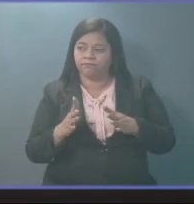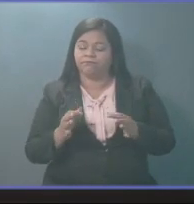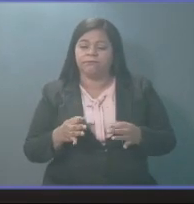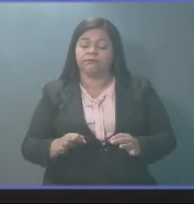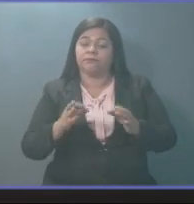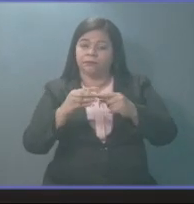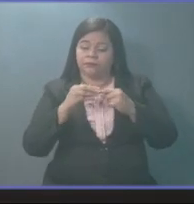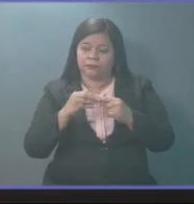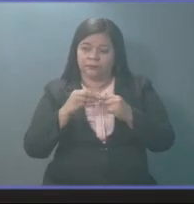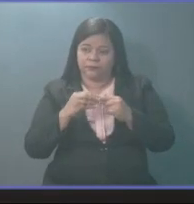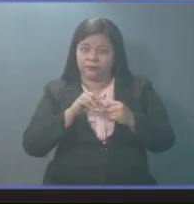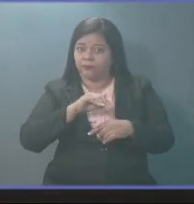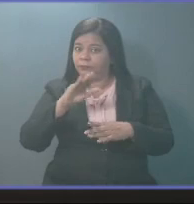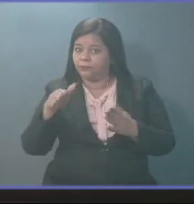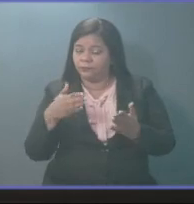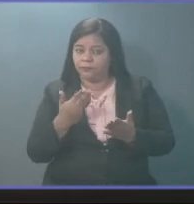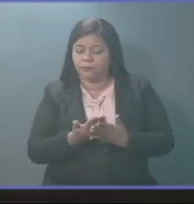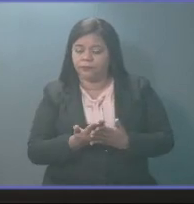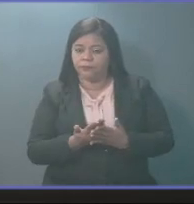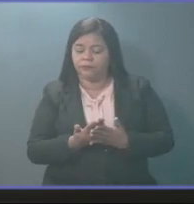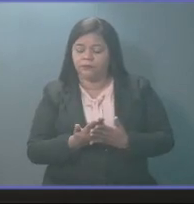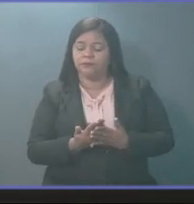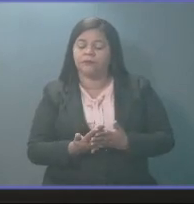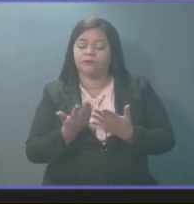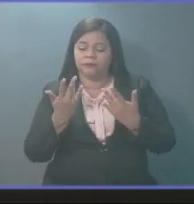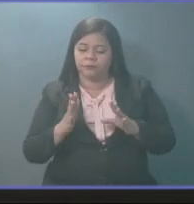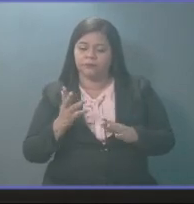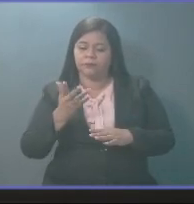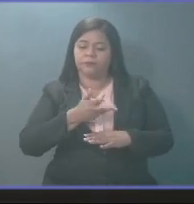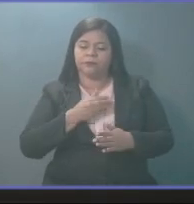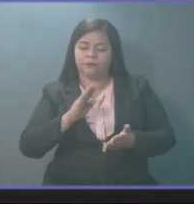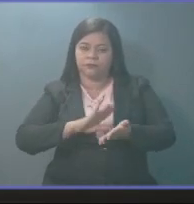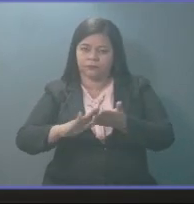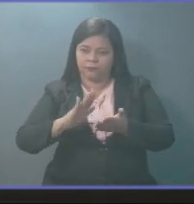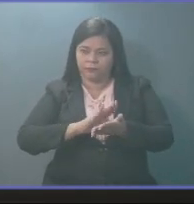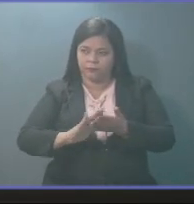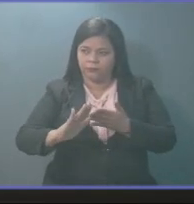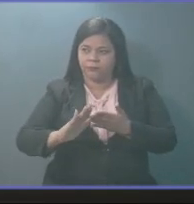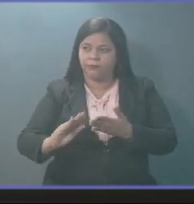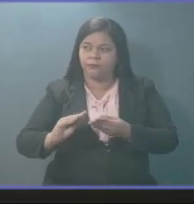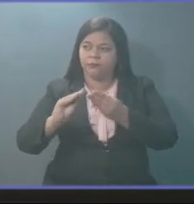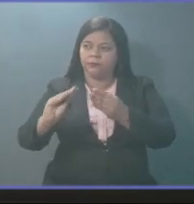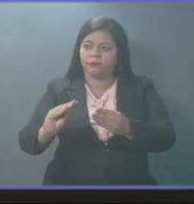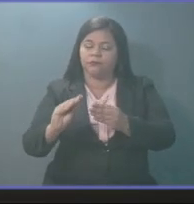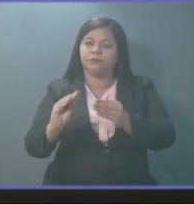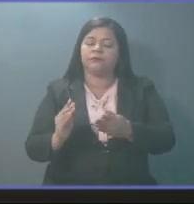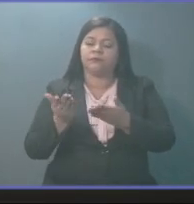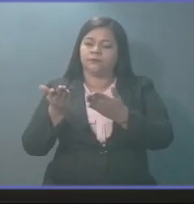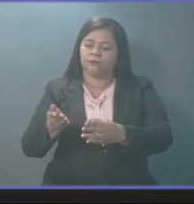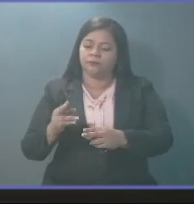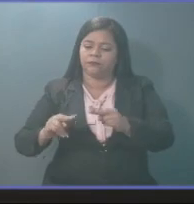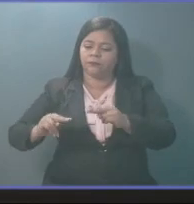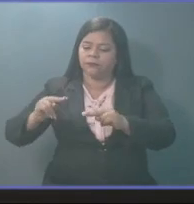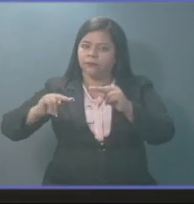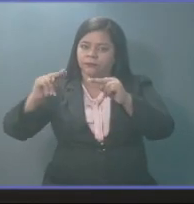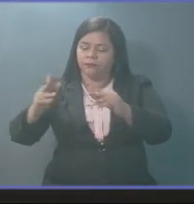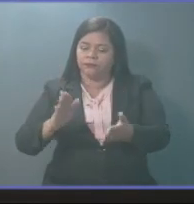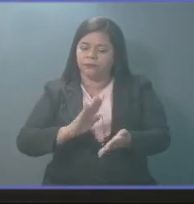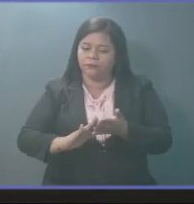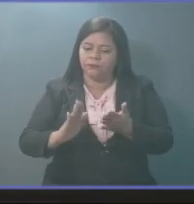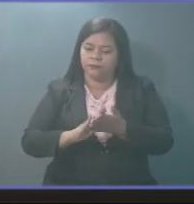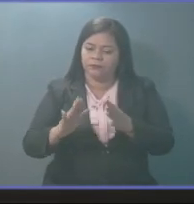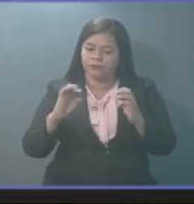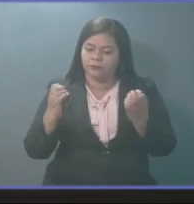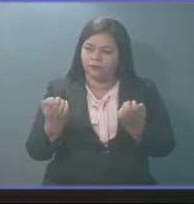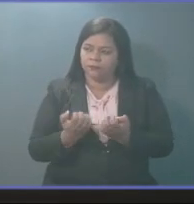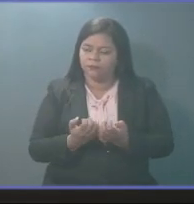extraordinariamente, porque consideramos que con eso es una contribución a la infraestructura, a los equipos